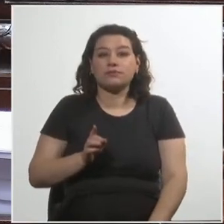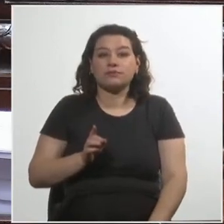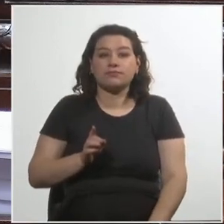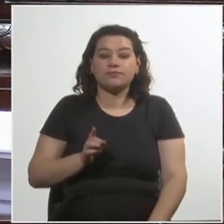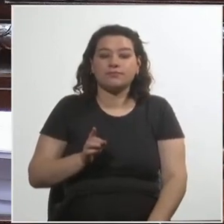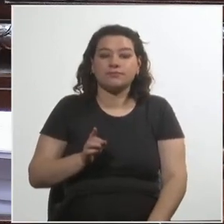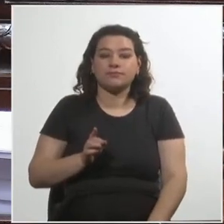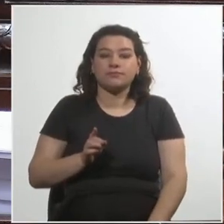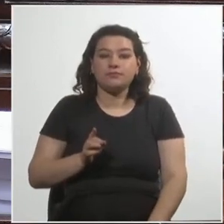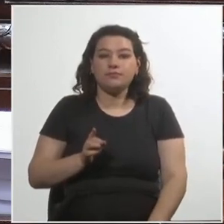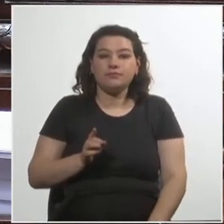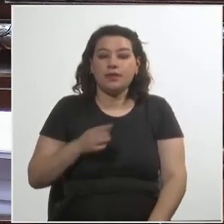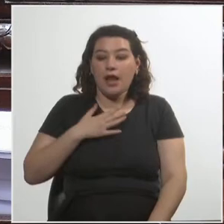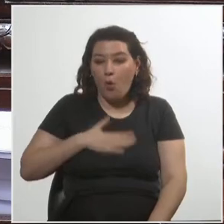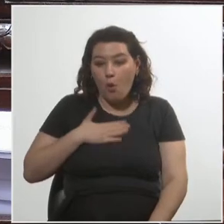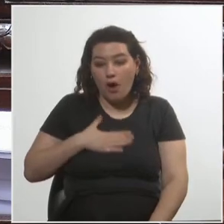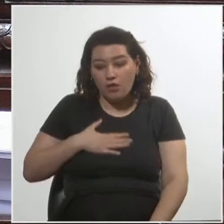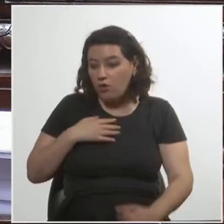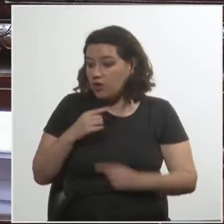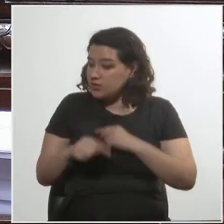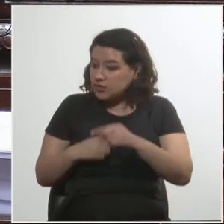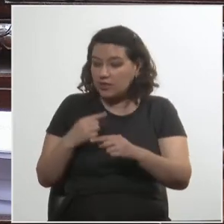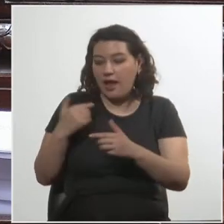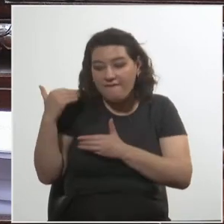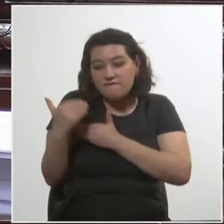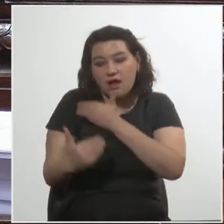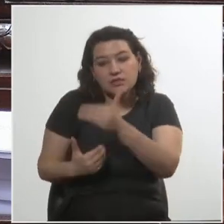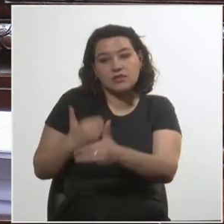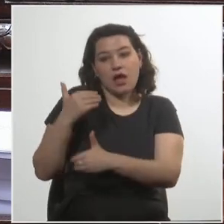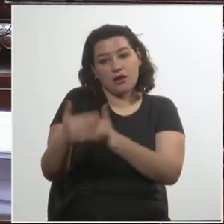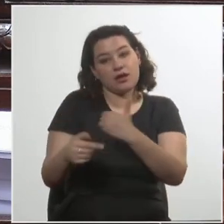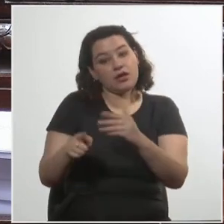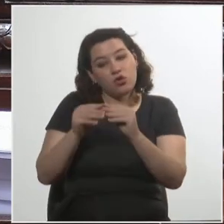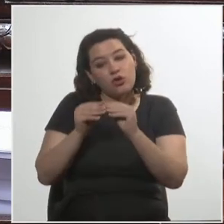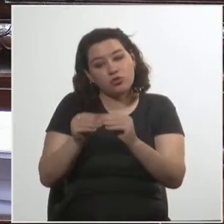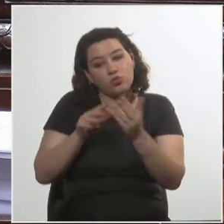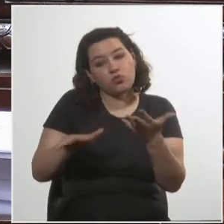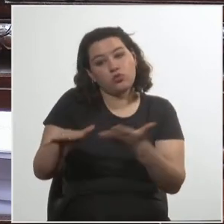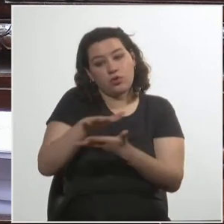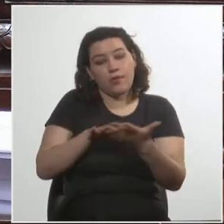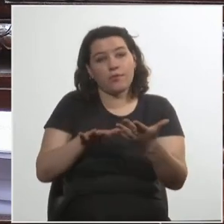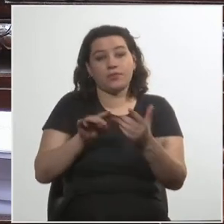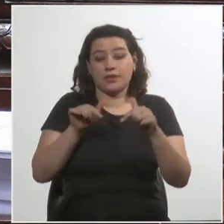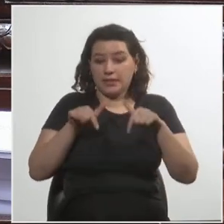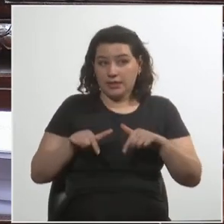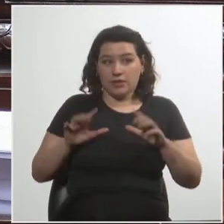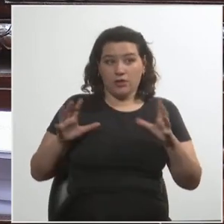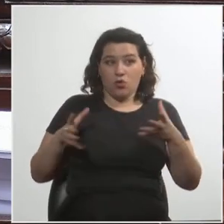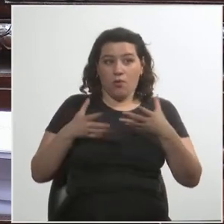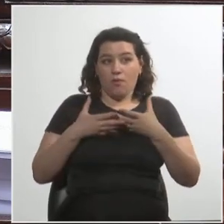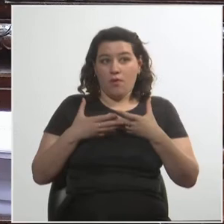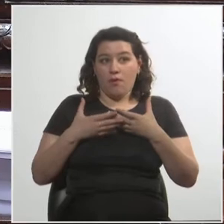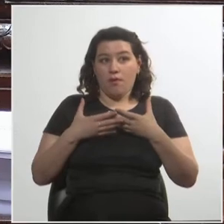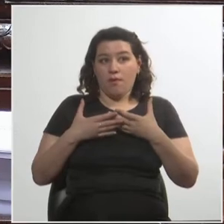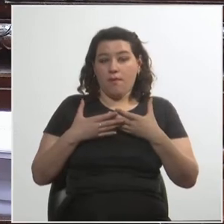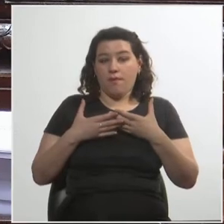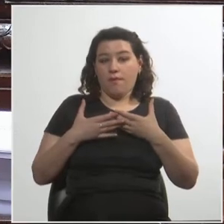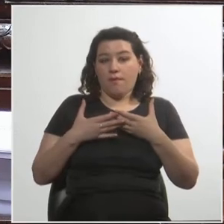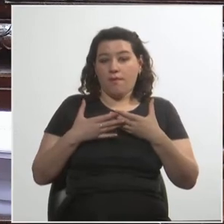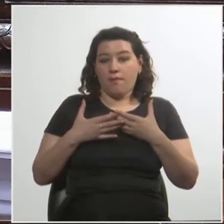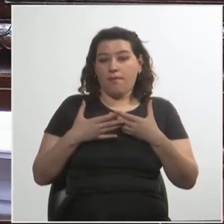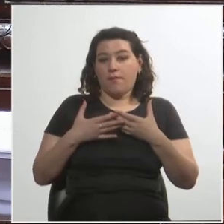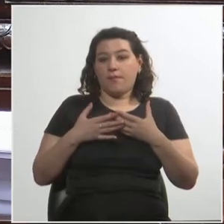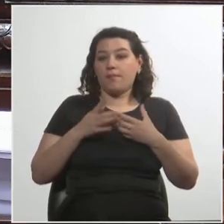este avanzar en estos en estos asuntos y desde esta banca me comprometo